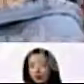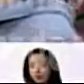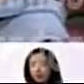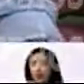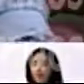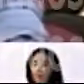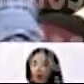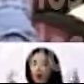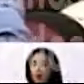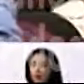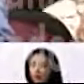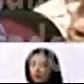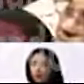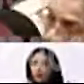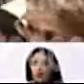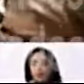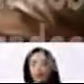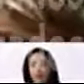Construir la paz.